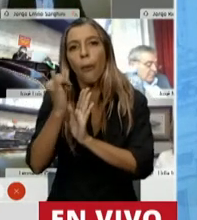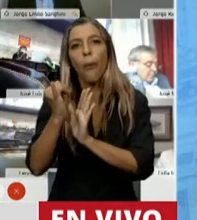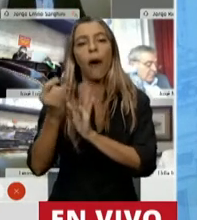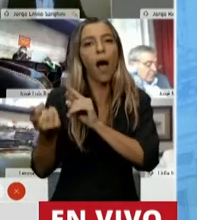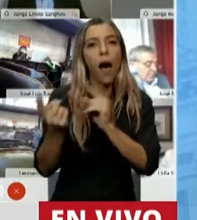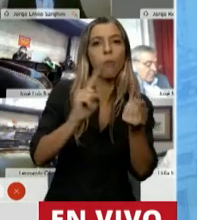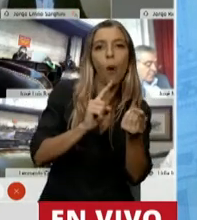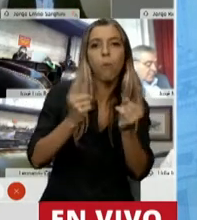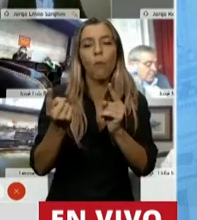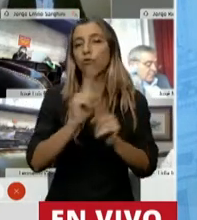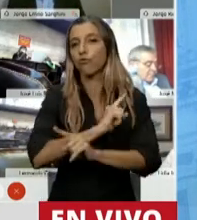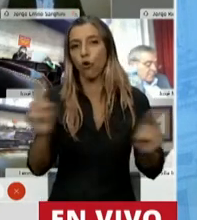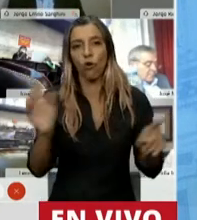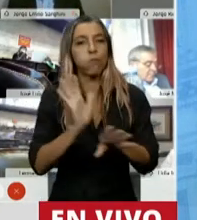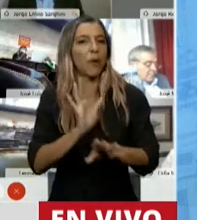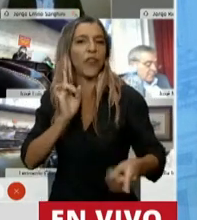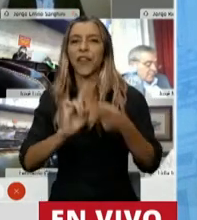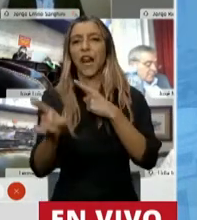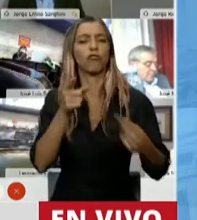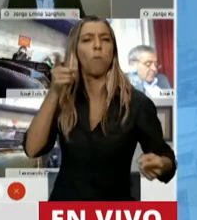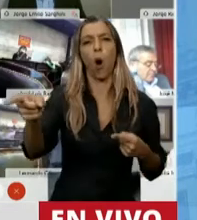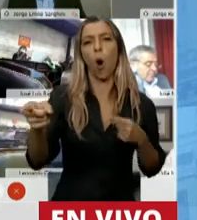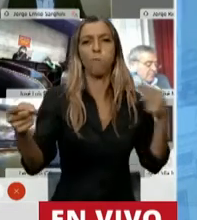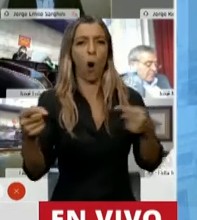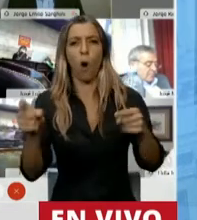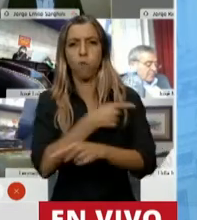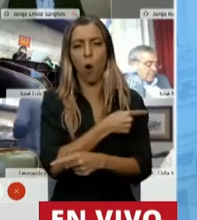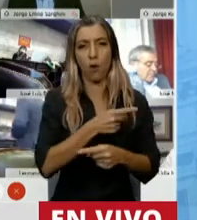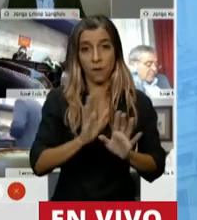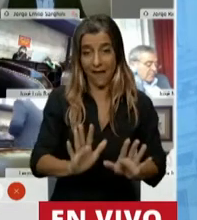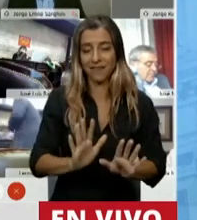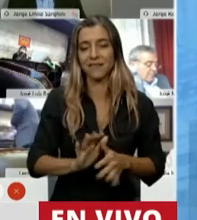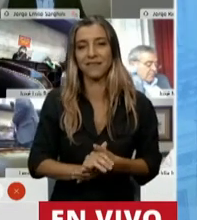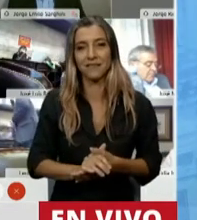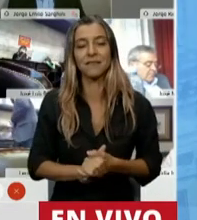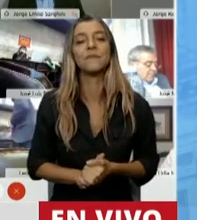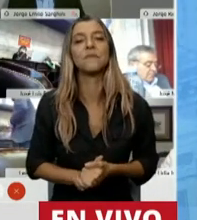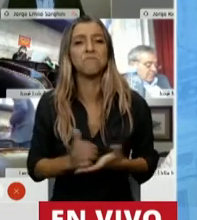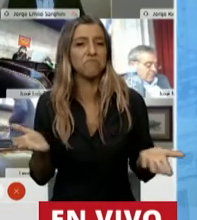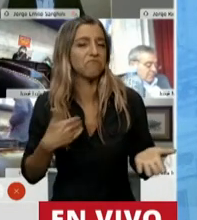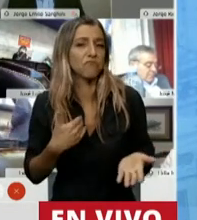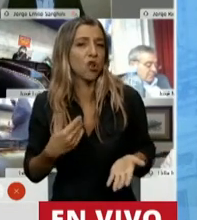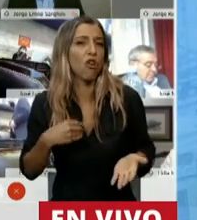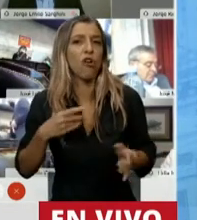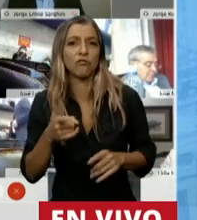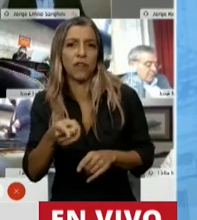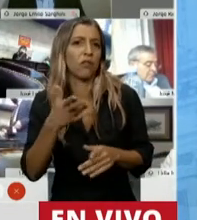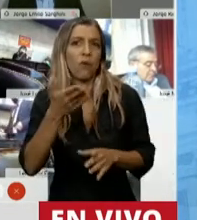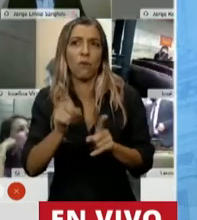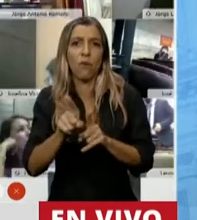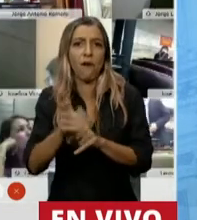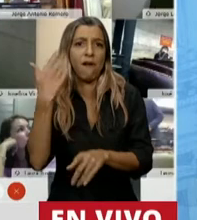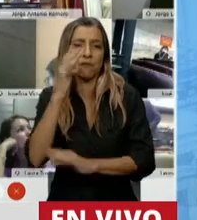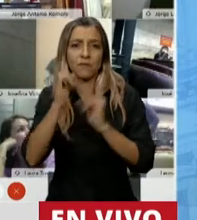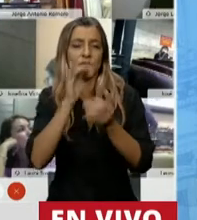siento responsable ni abanderado del 0,02% de la población al sostener la postura que